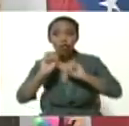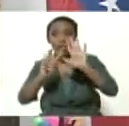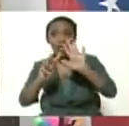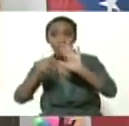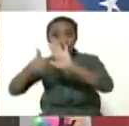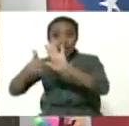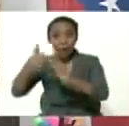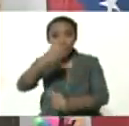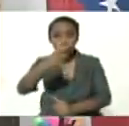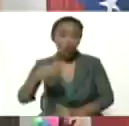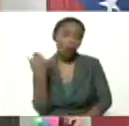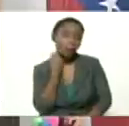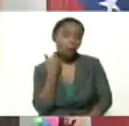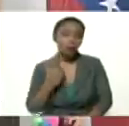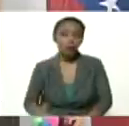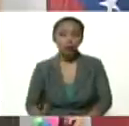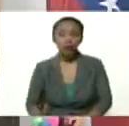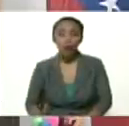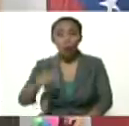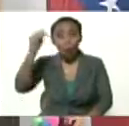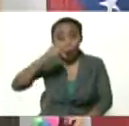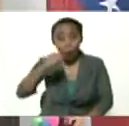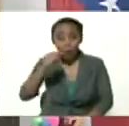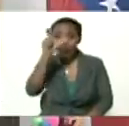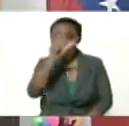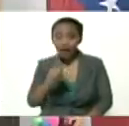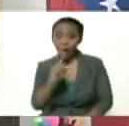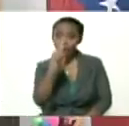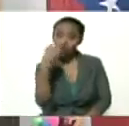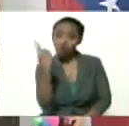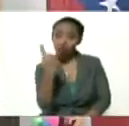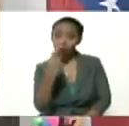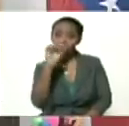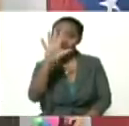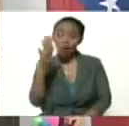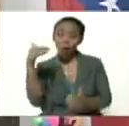69.176 casos. Hoy tuvo Italia, un solo día,